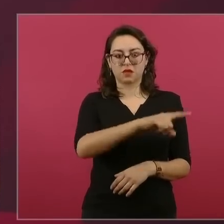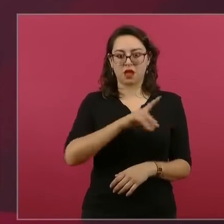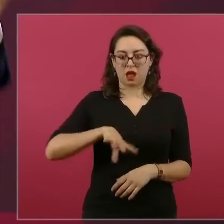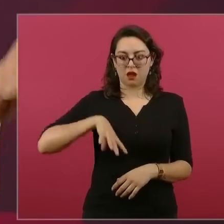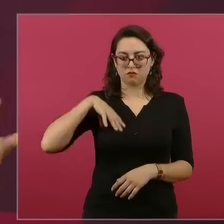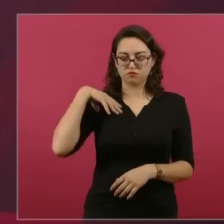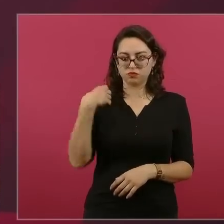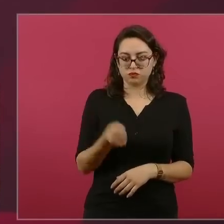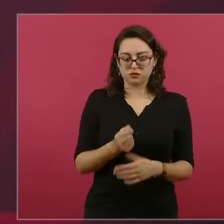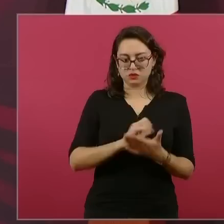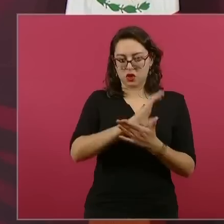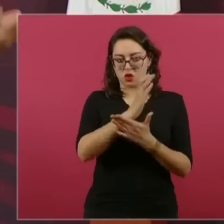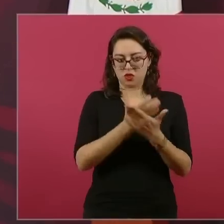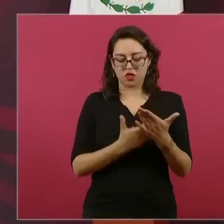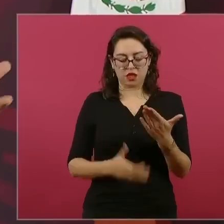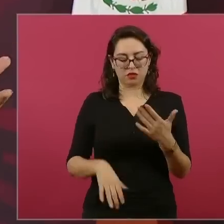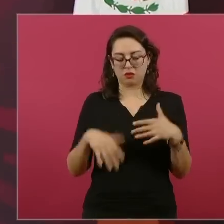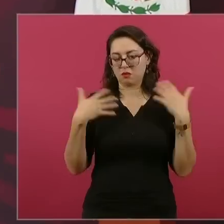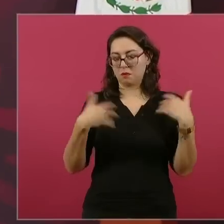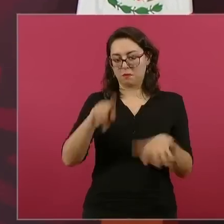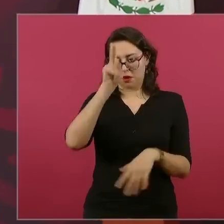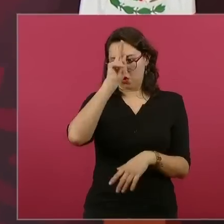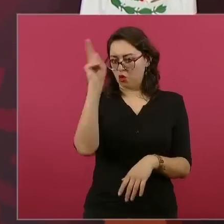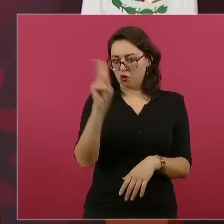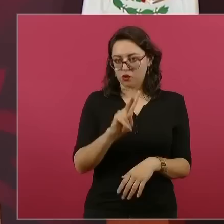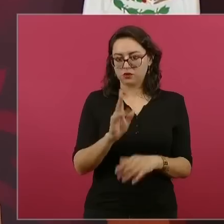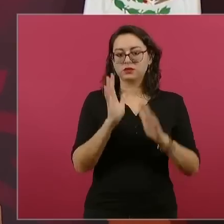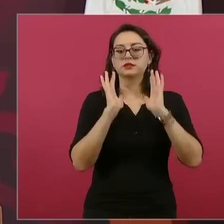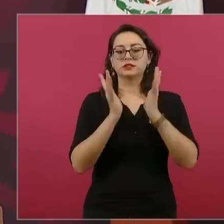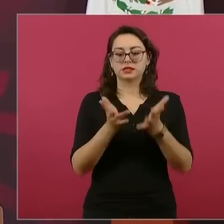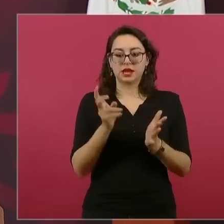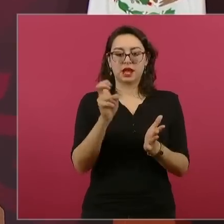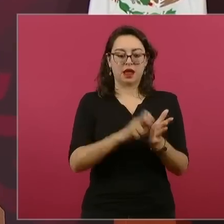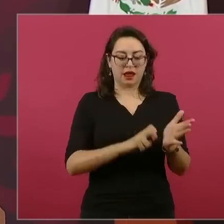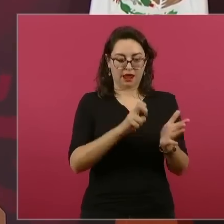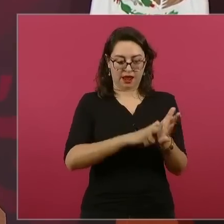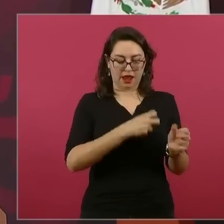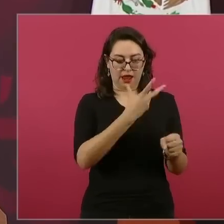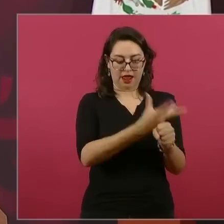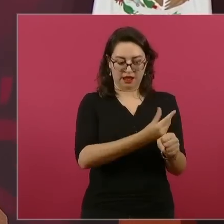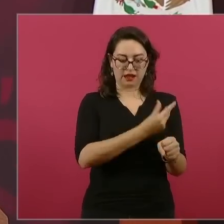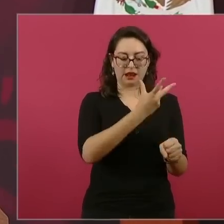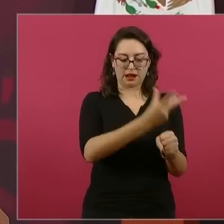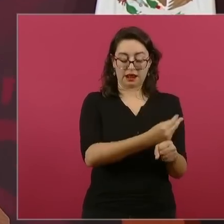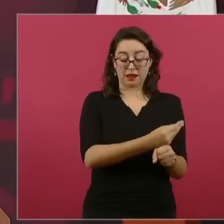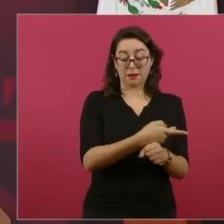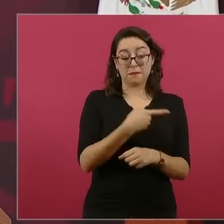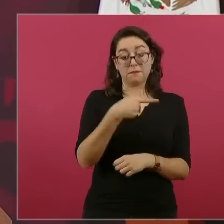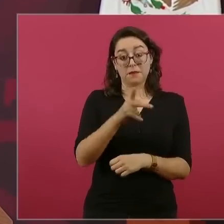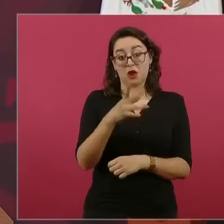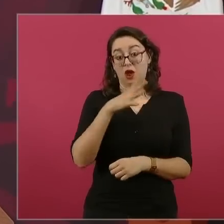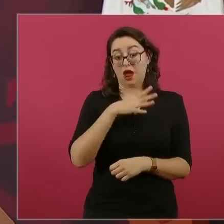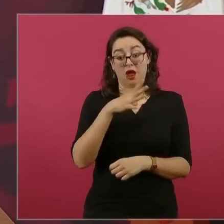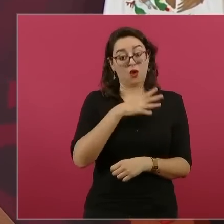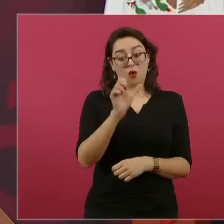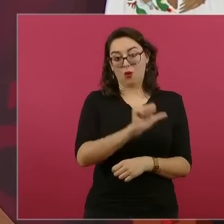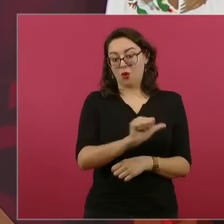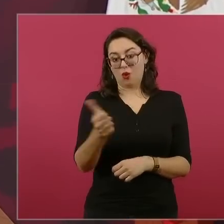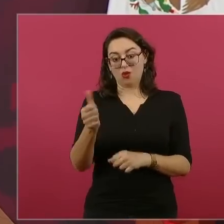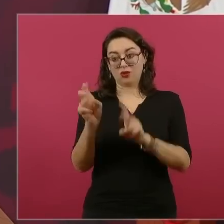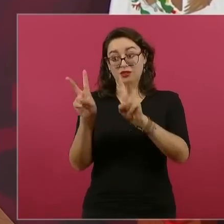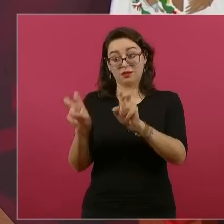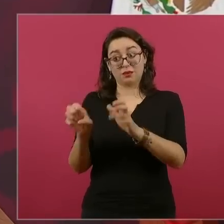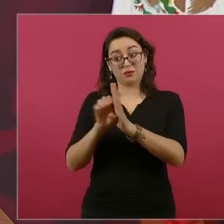pero hay cosas, por ejemplo, revisar las contraprestaciones de los concesionarios